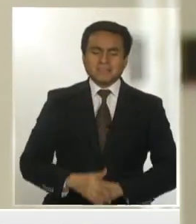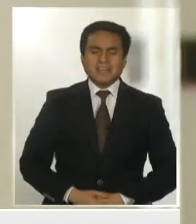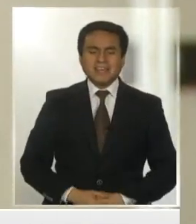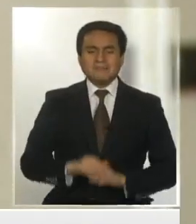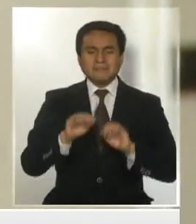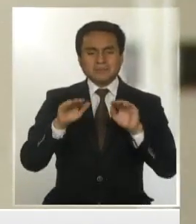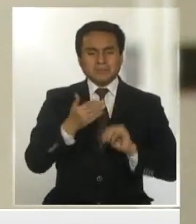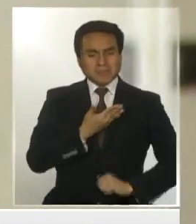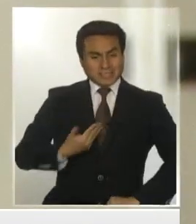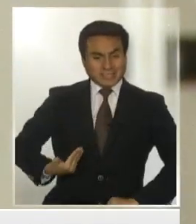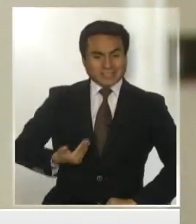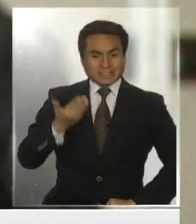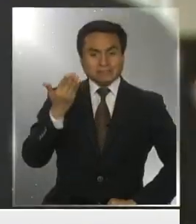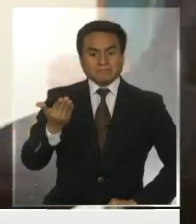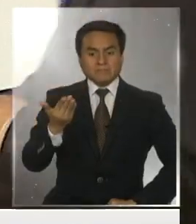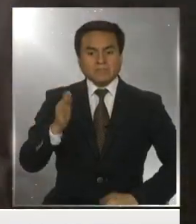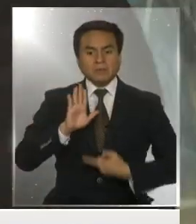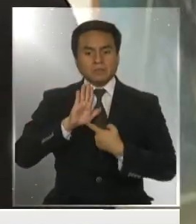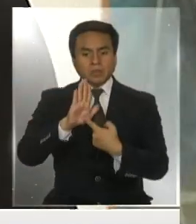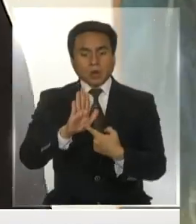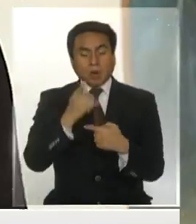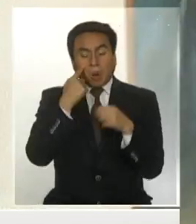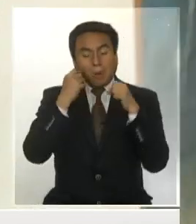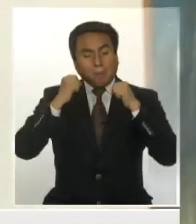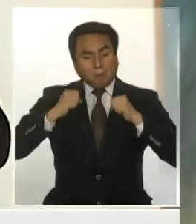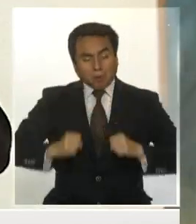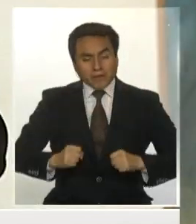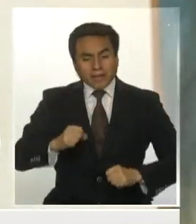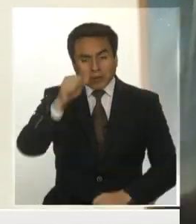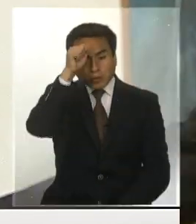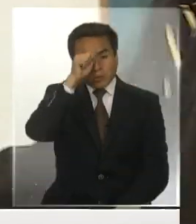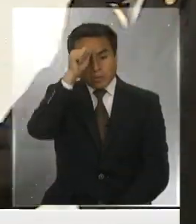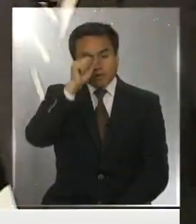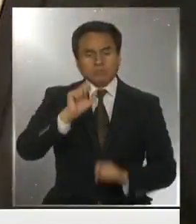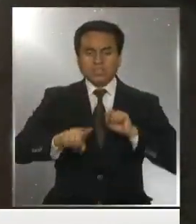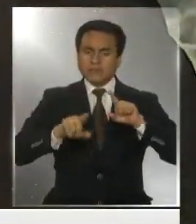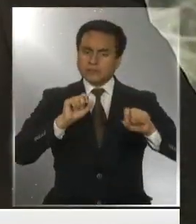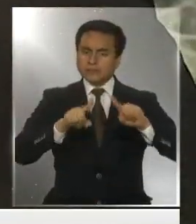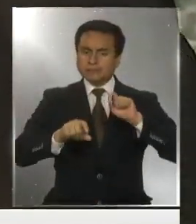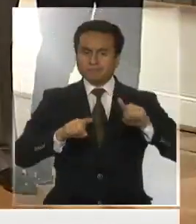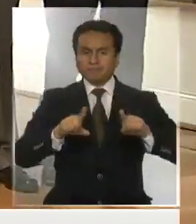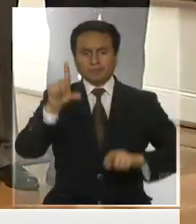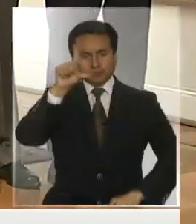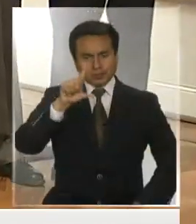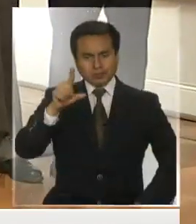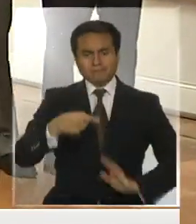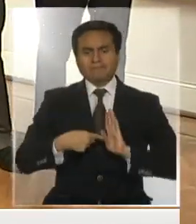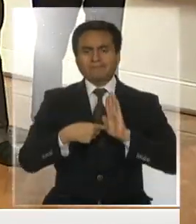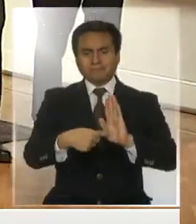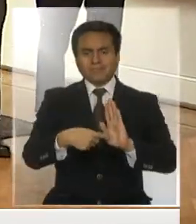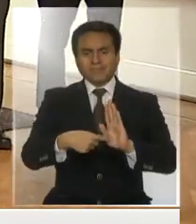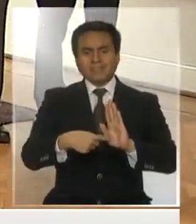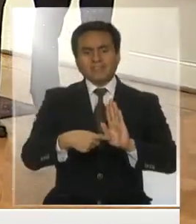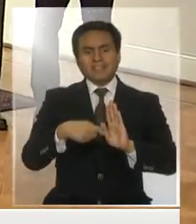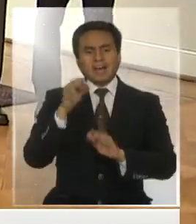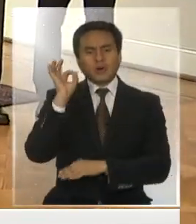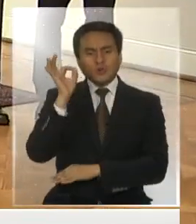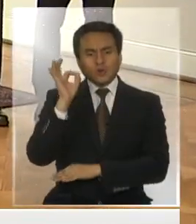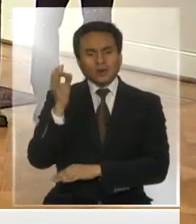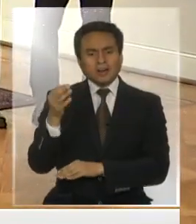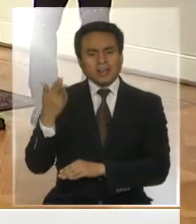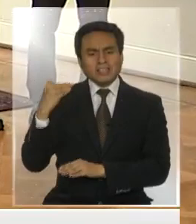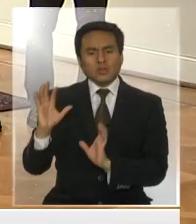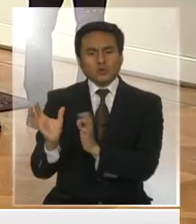Fue el propio presidente el que planteó la posibilidad este domingo y defendió la idea este lunes, luego de sostener una reunión